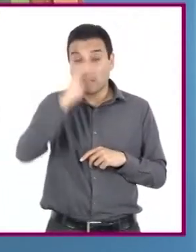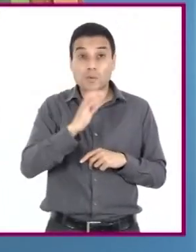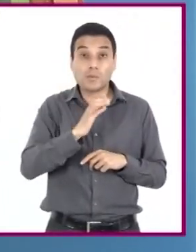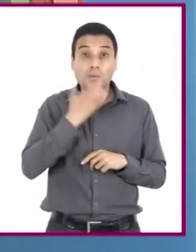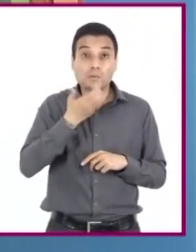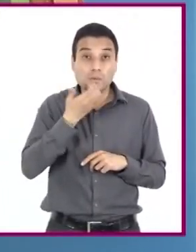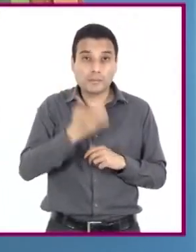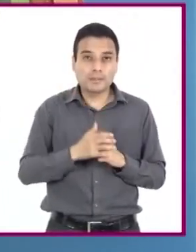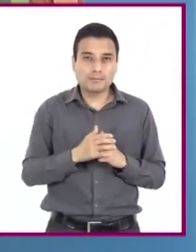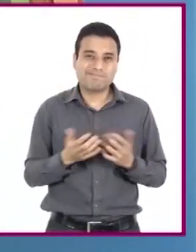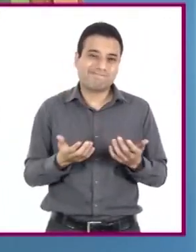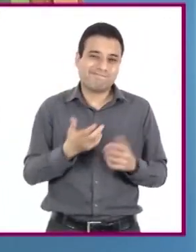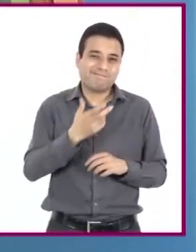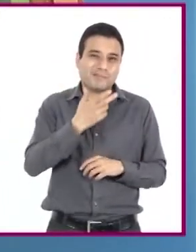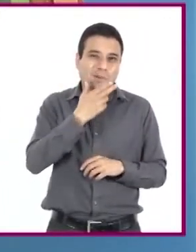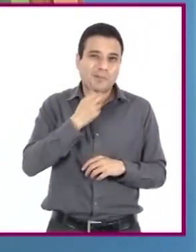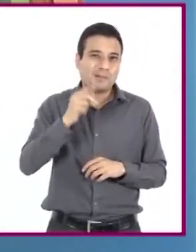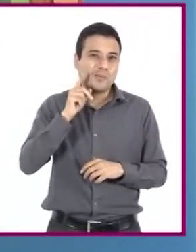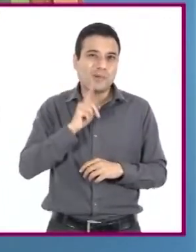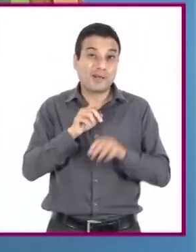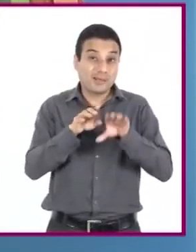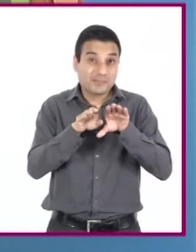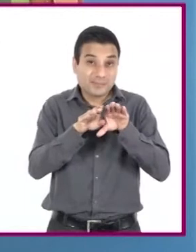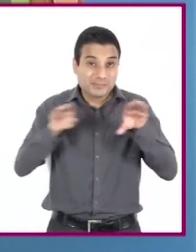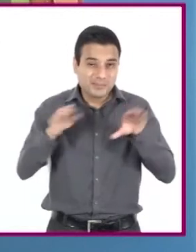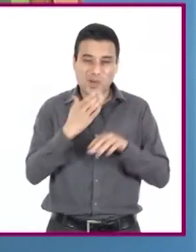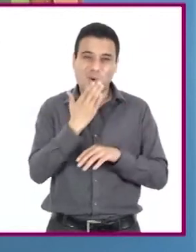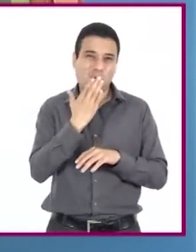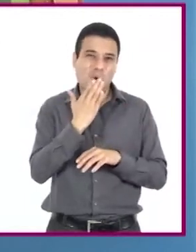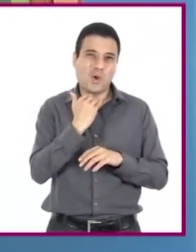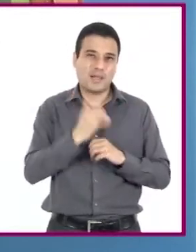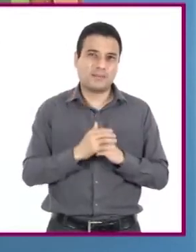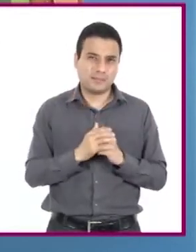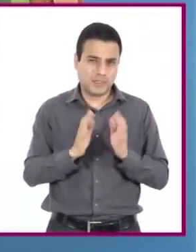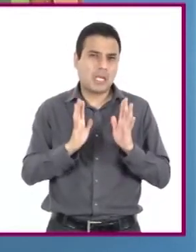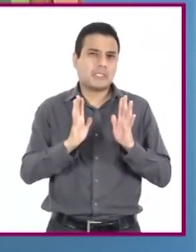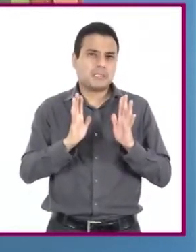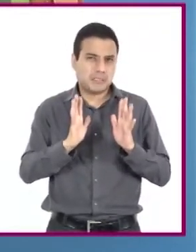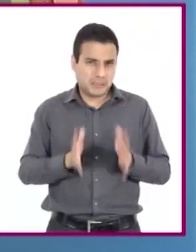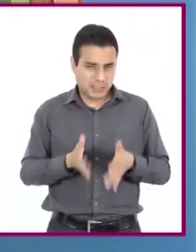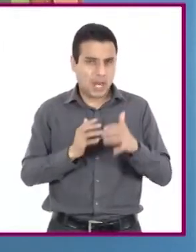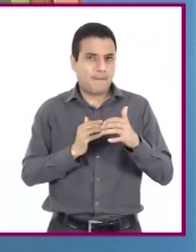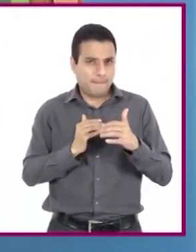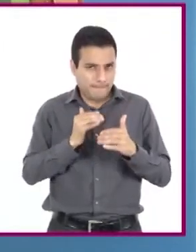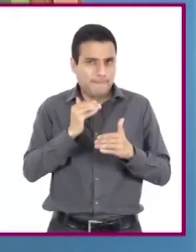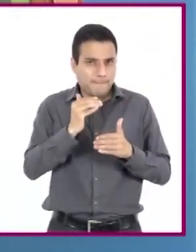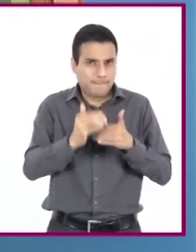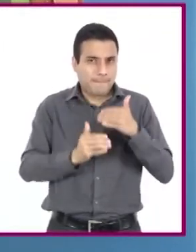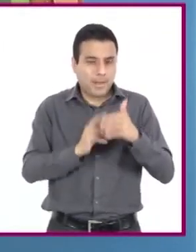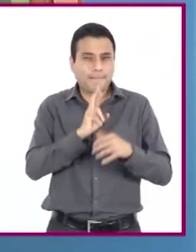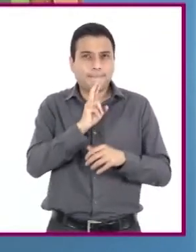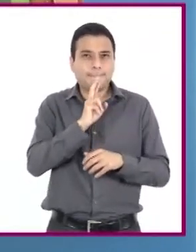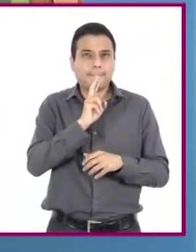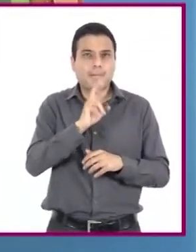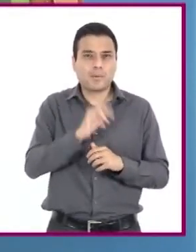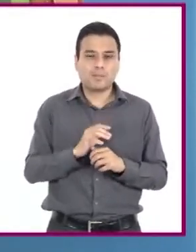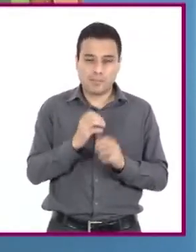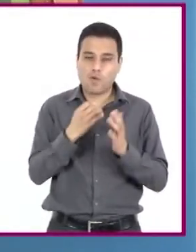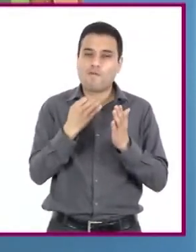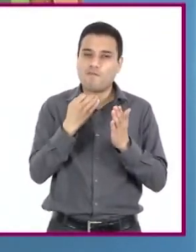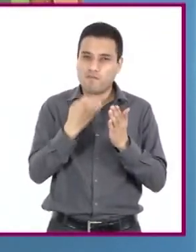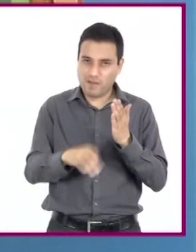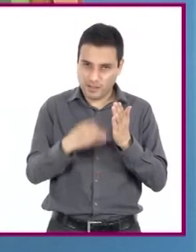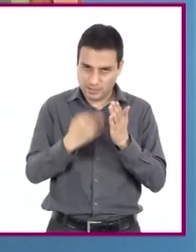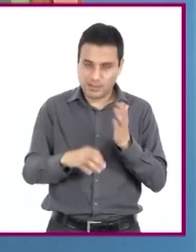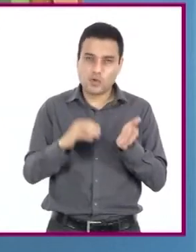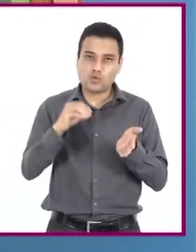de género y que aunque ya se han venido trabajando en su promoción, aún hay un camino largo para